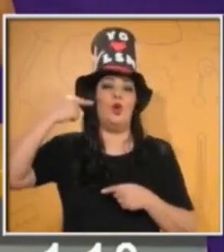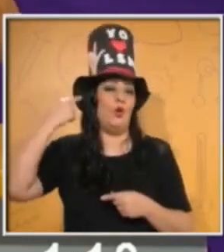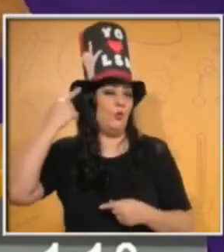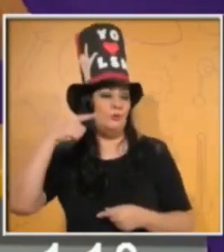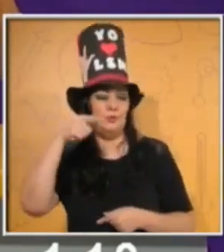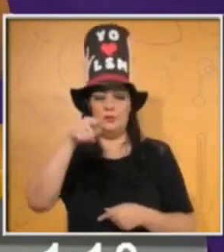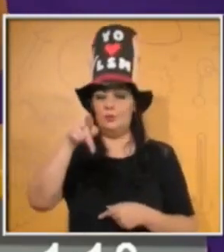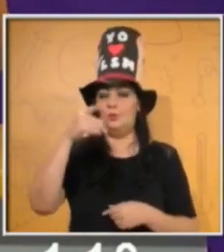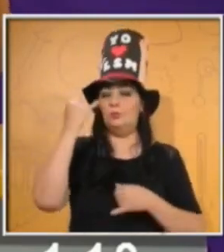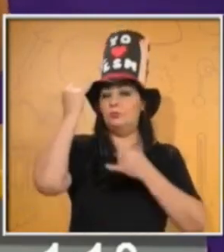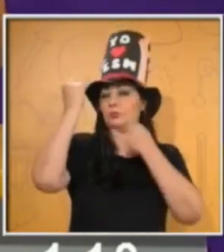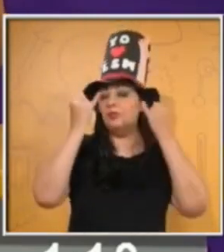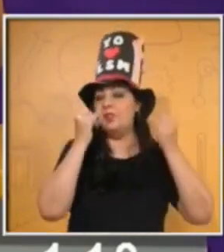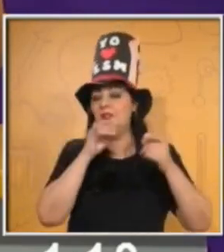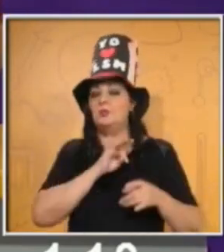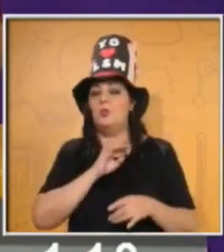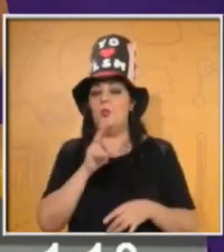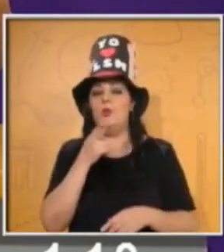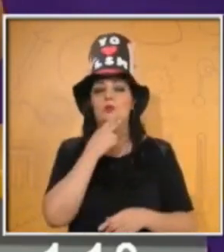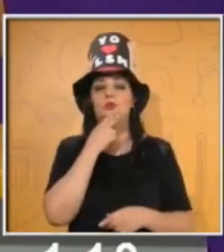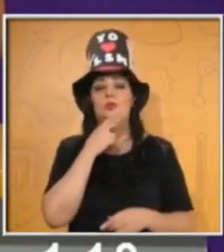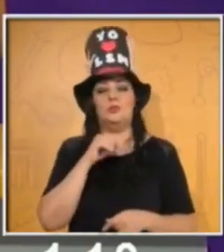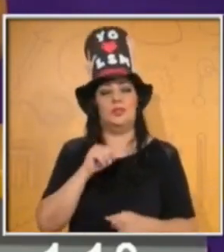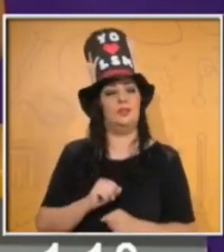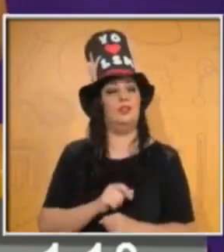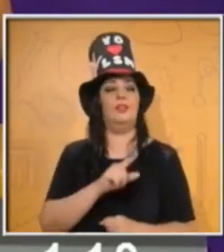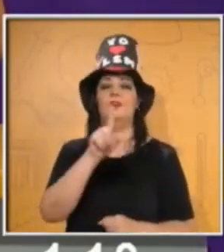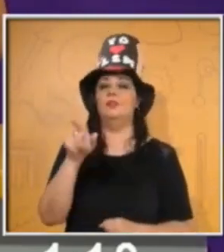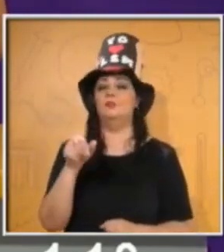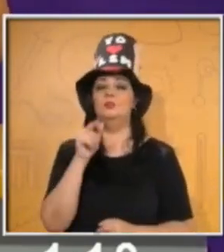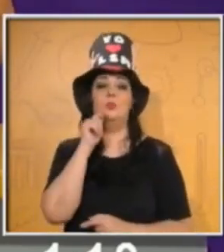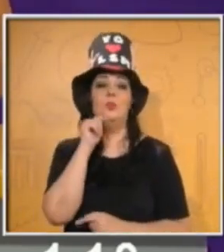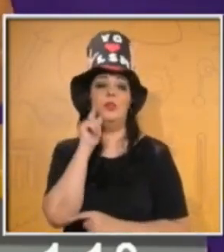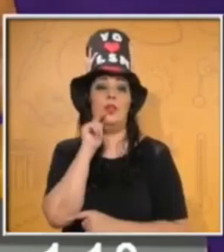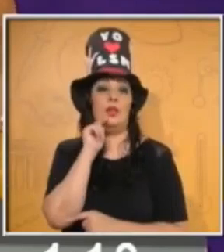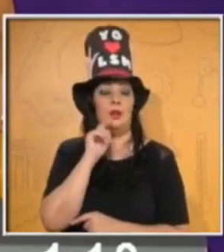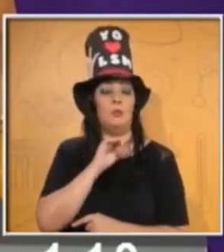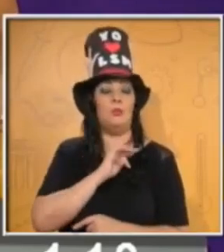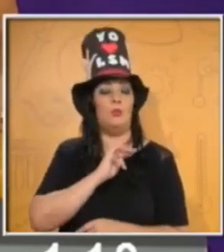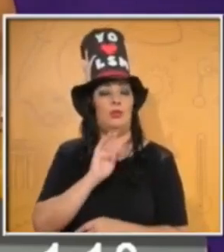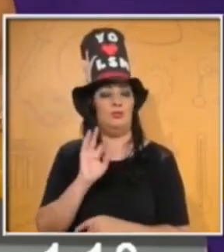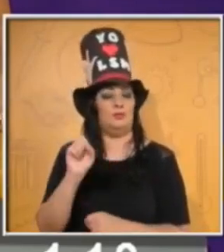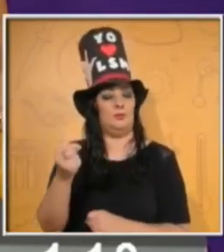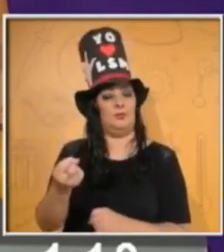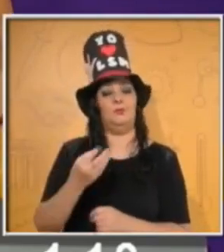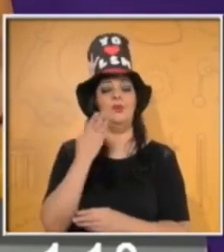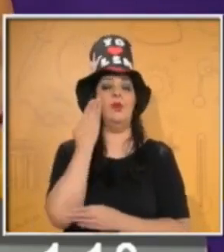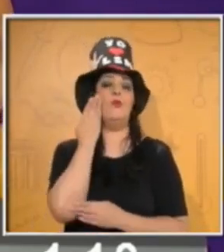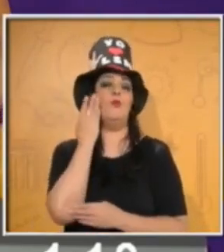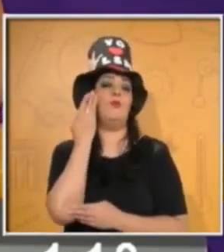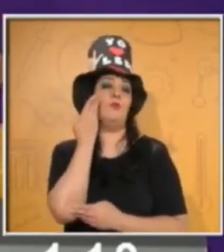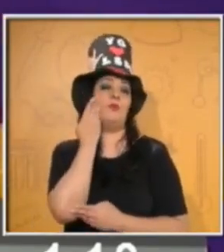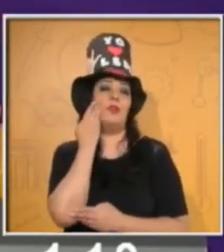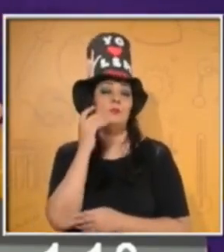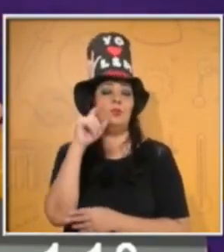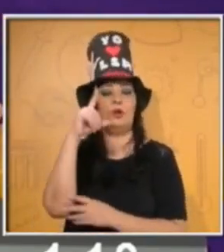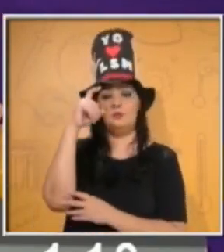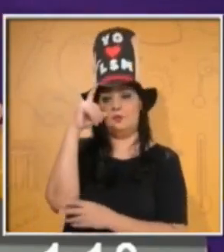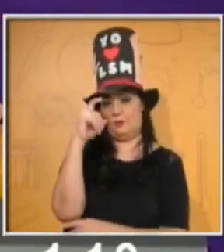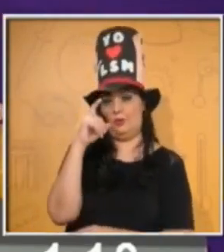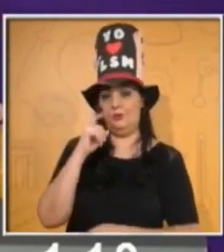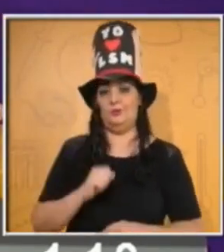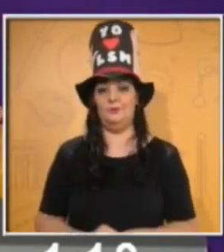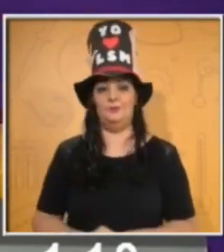estés preparando, veas qué material vas a ocupar y posteriormente el día de mañana nos compartas esas fotos a la página de Secretaría de